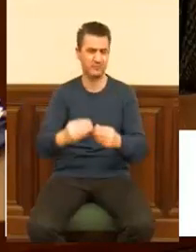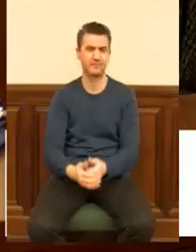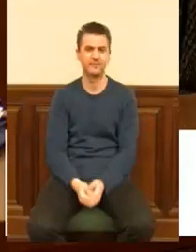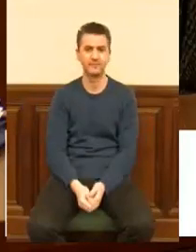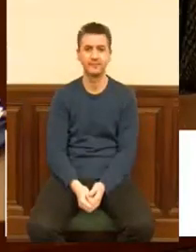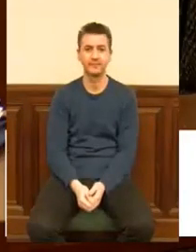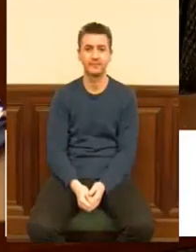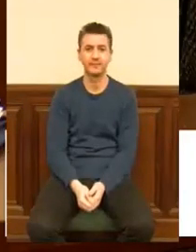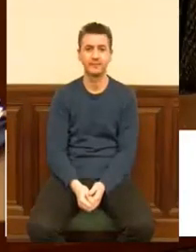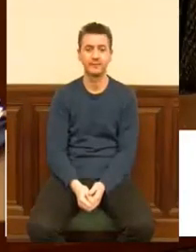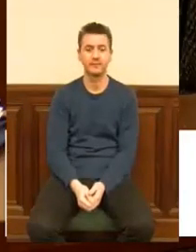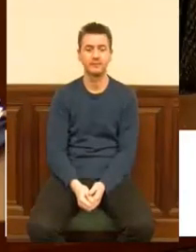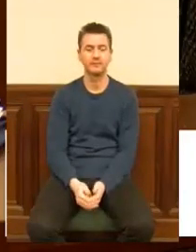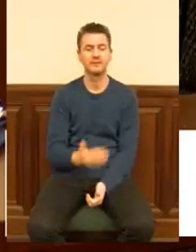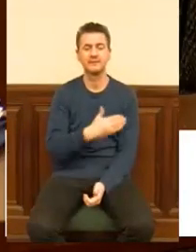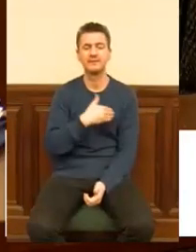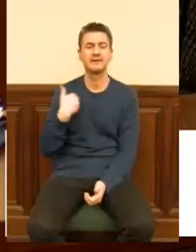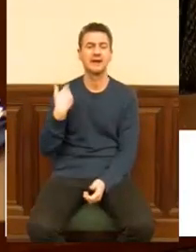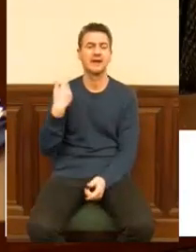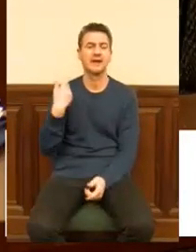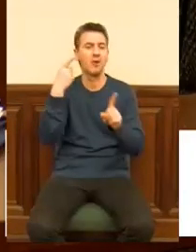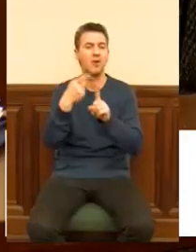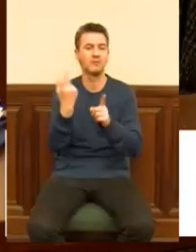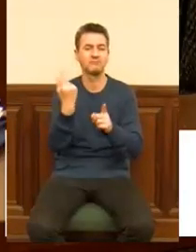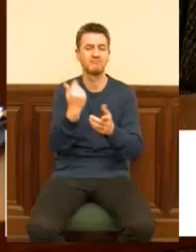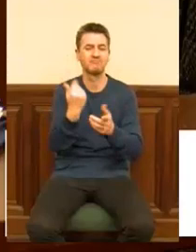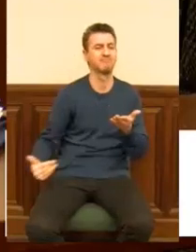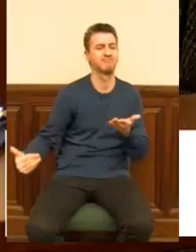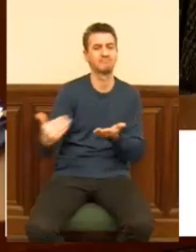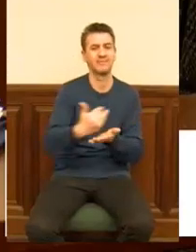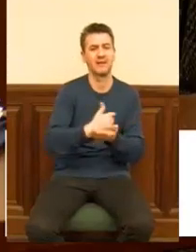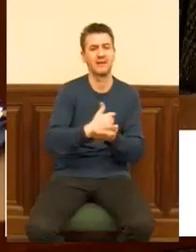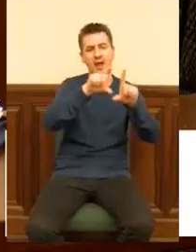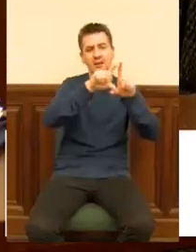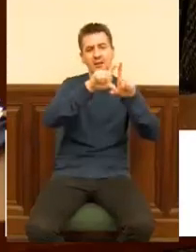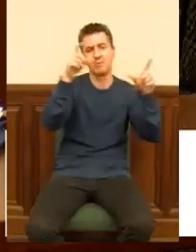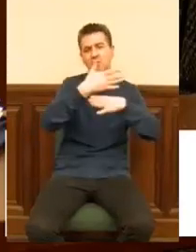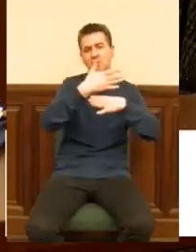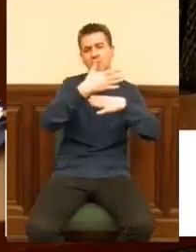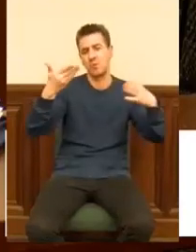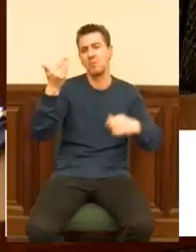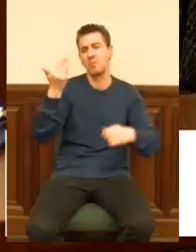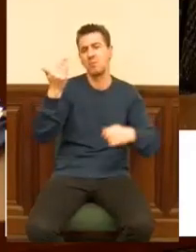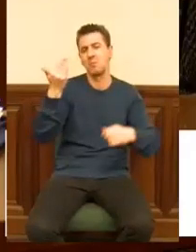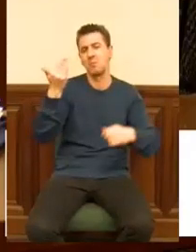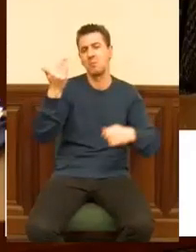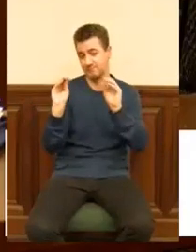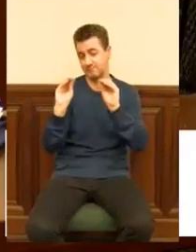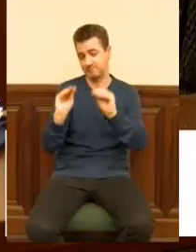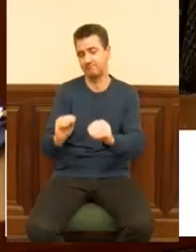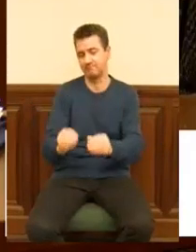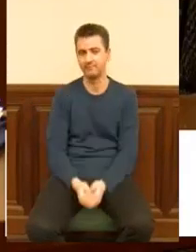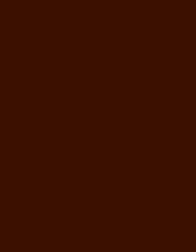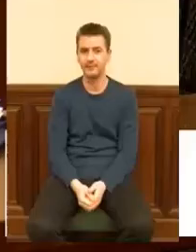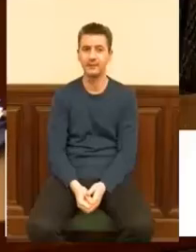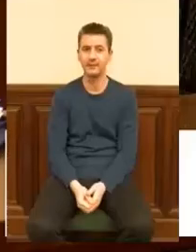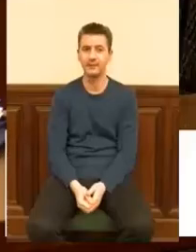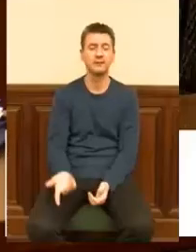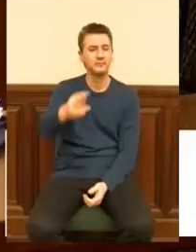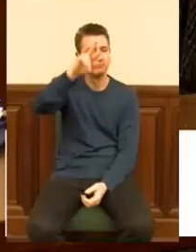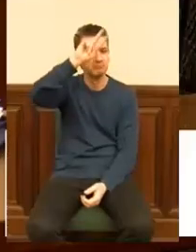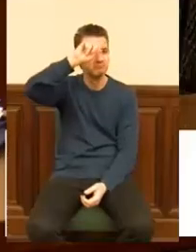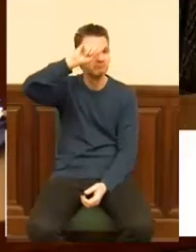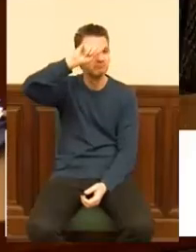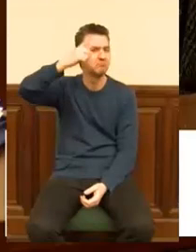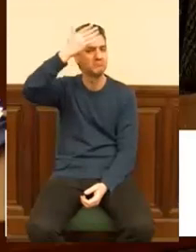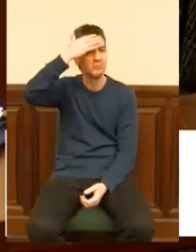pues beneficiar sobremanera a los oligopolios del sector. Pero nuestra principal preocupación en lo